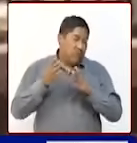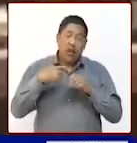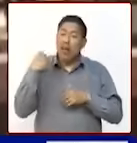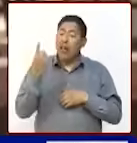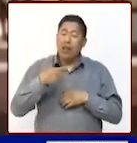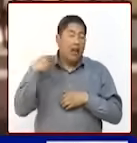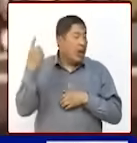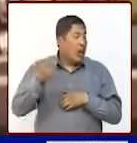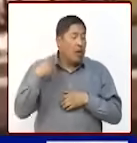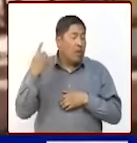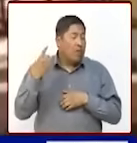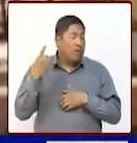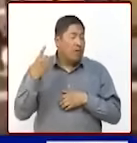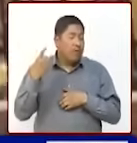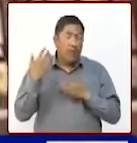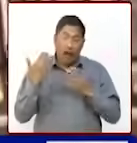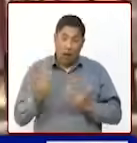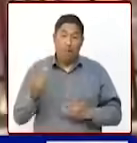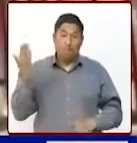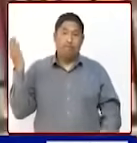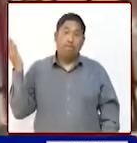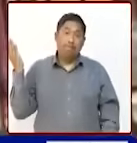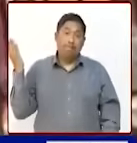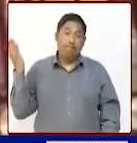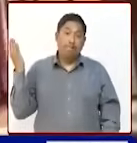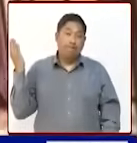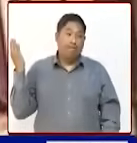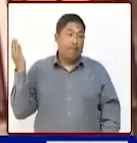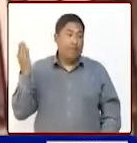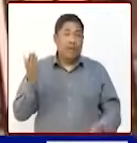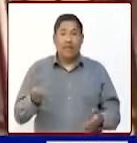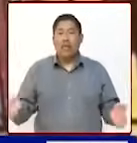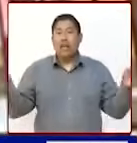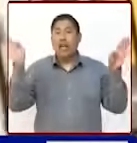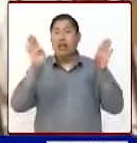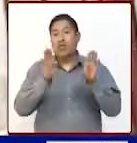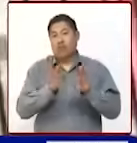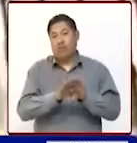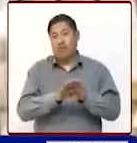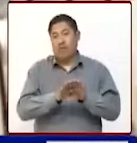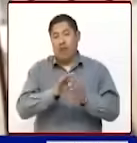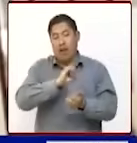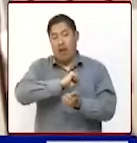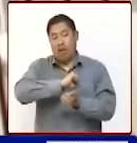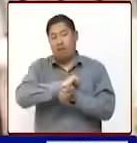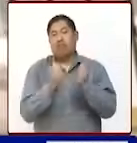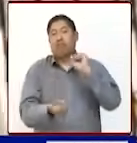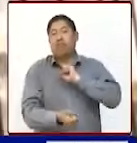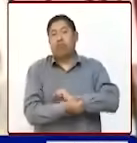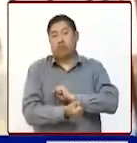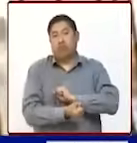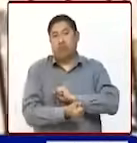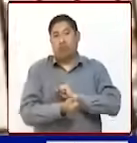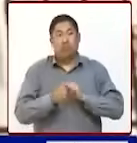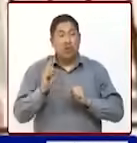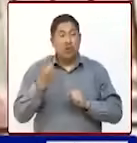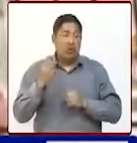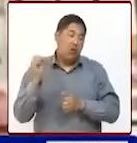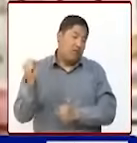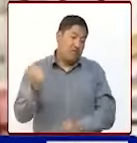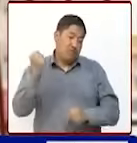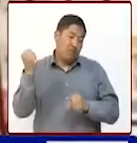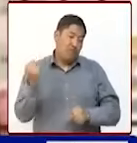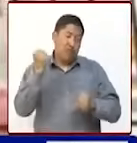departamentos del país, pues están llenos. Ahora puedes observar, la terminal de buses está cerrada con un candado por dentro, solamente está la gente de limpieza, la gente